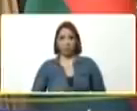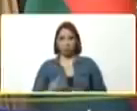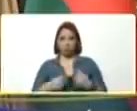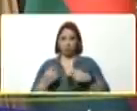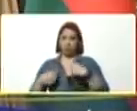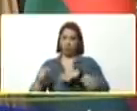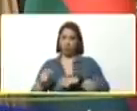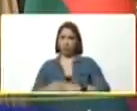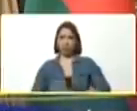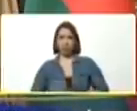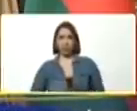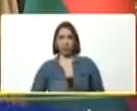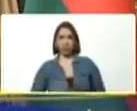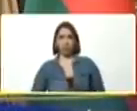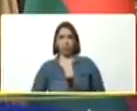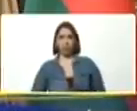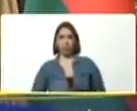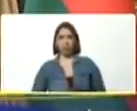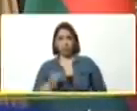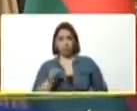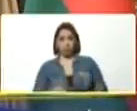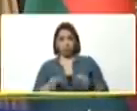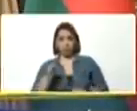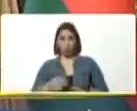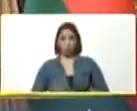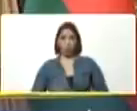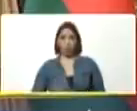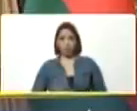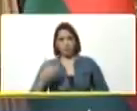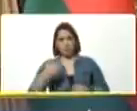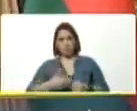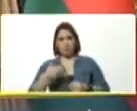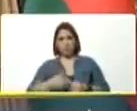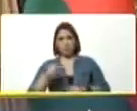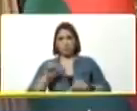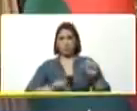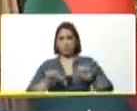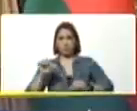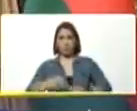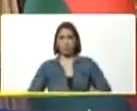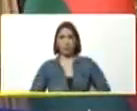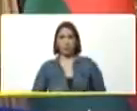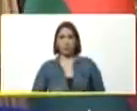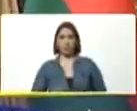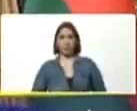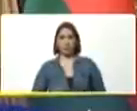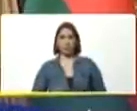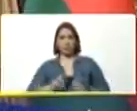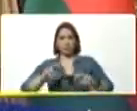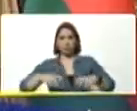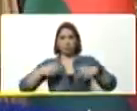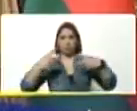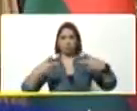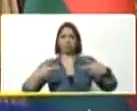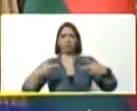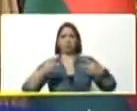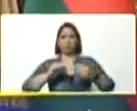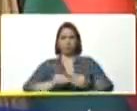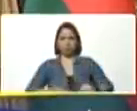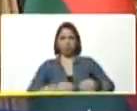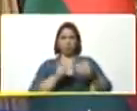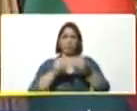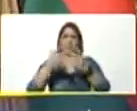comercio justo, en la petroquímica, en la reactivación y reanimación de